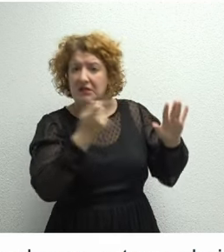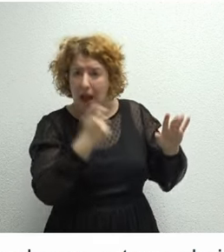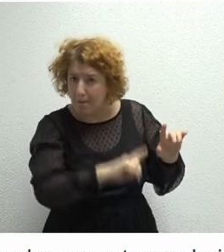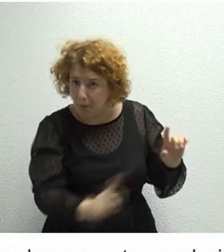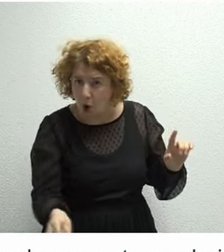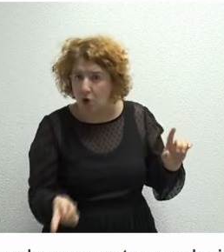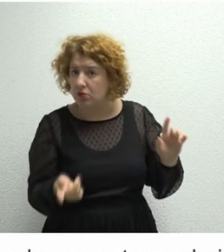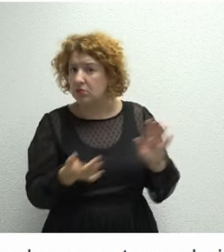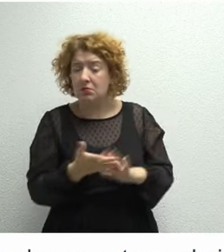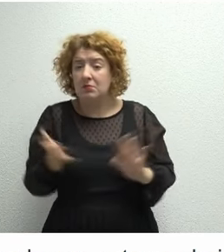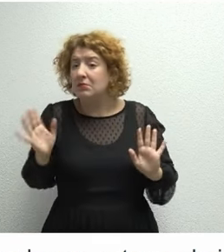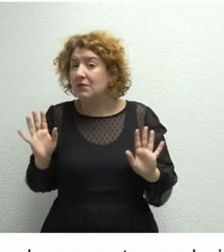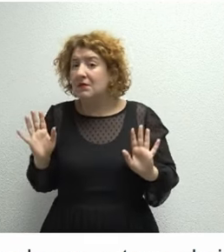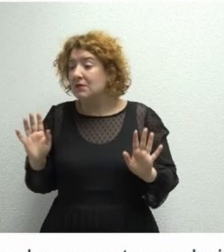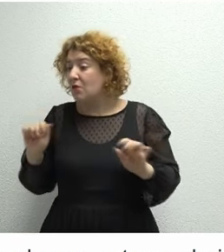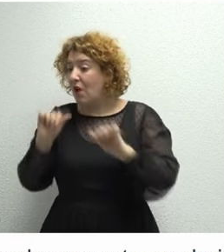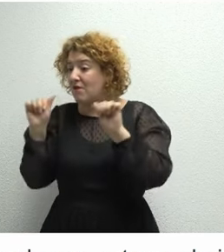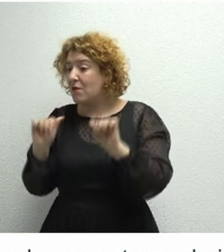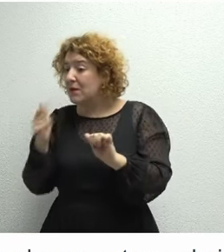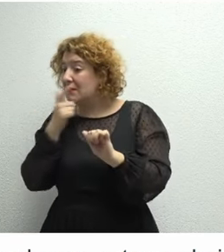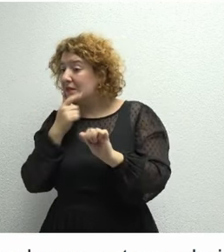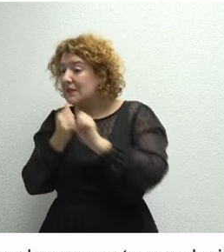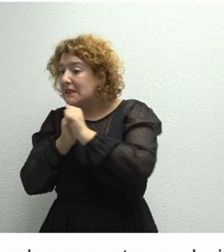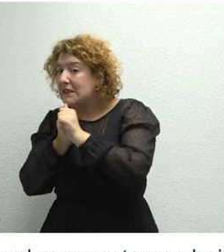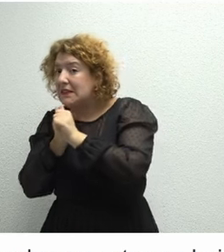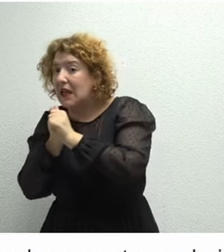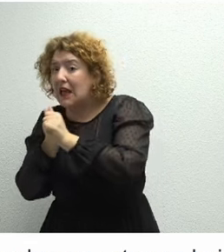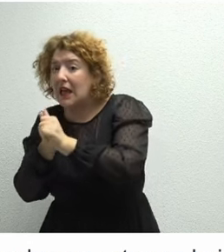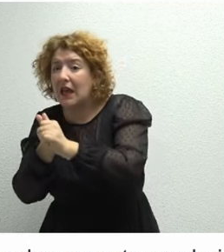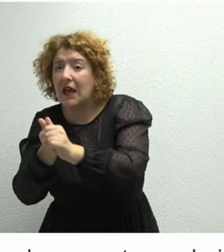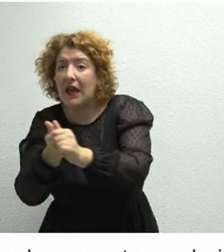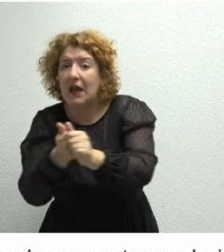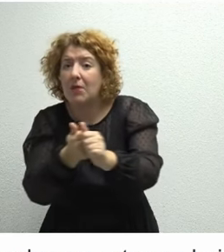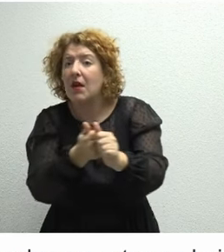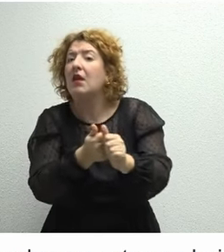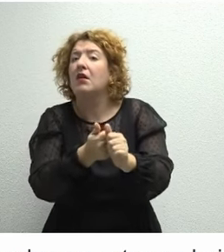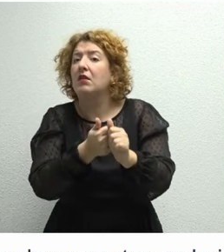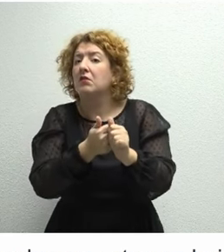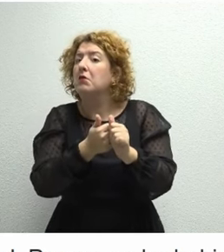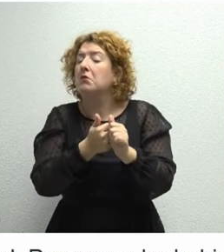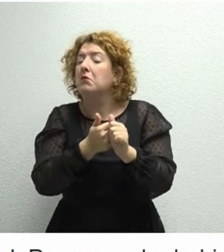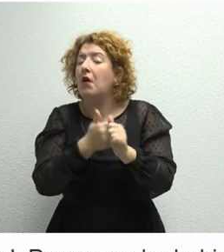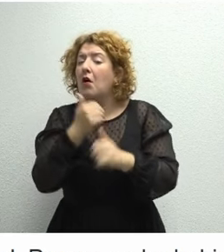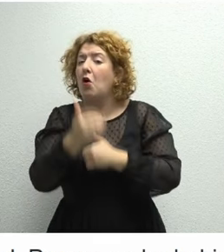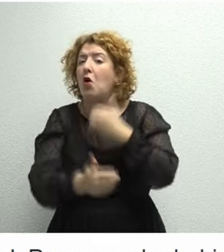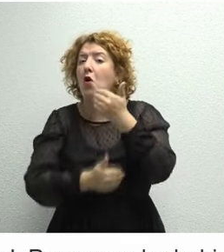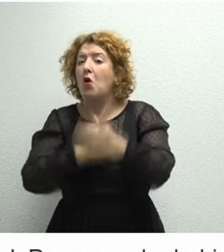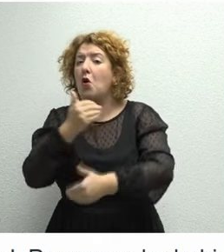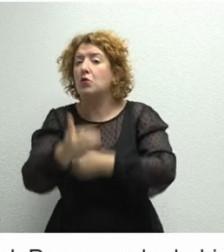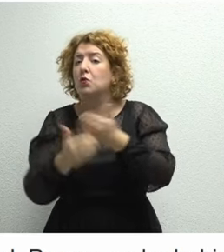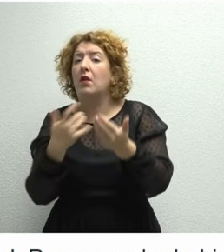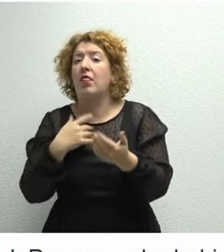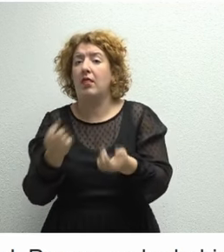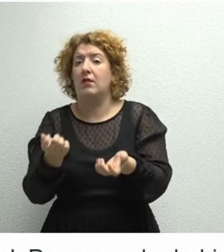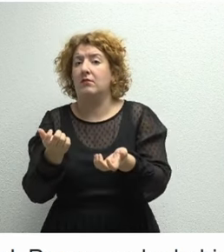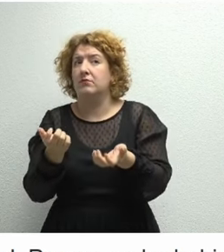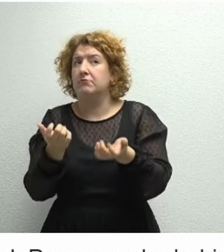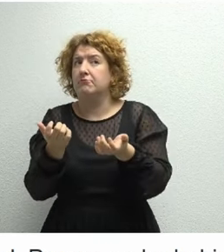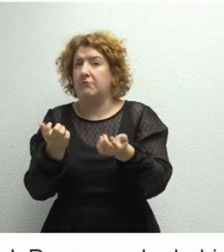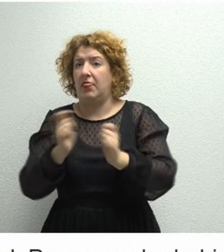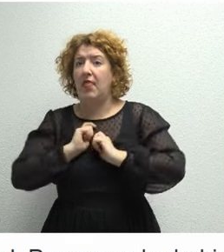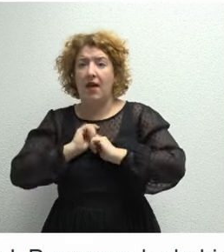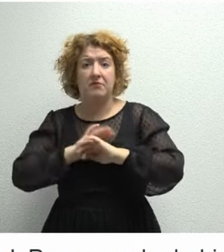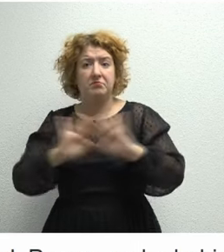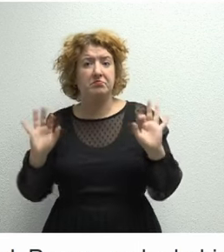ingreso simplemente con un seguimiento mucho más continuo nos centramos en la persona cuando